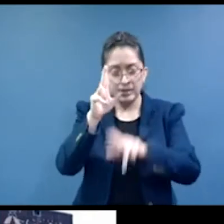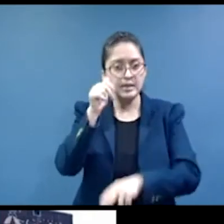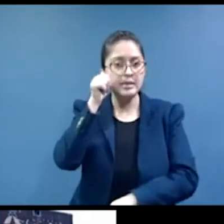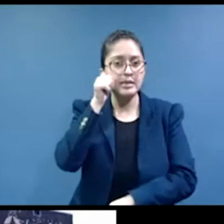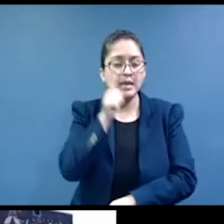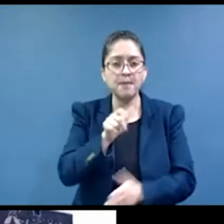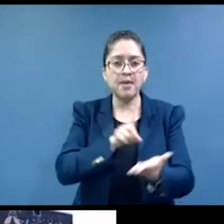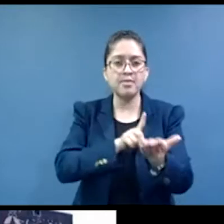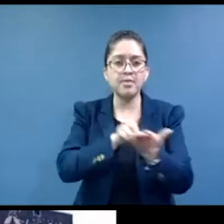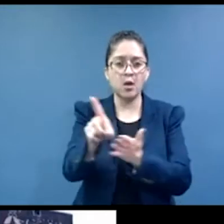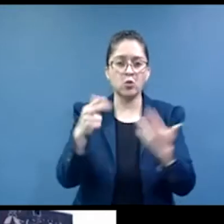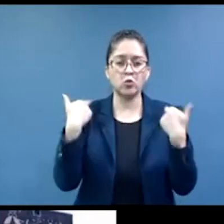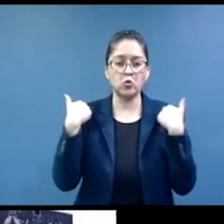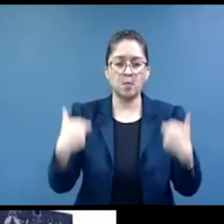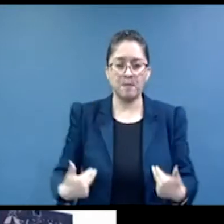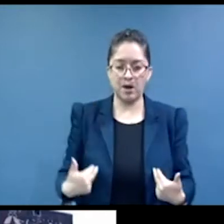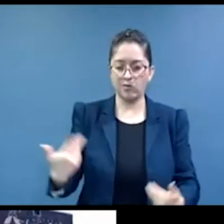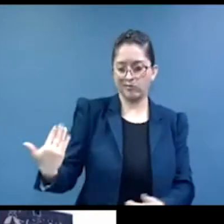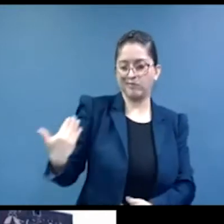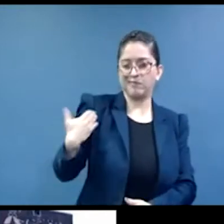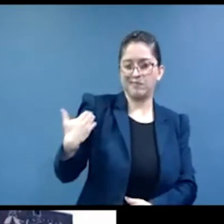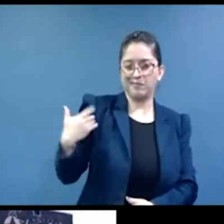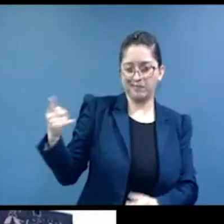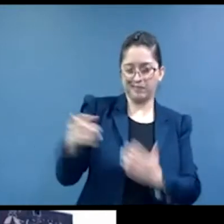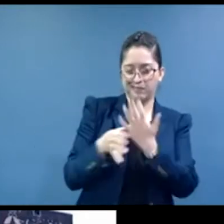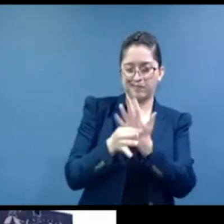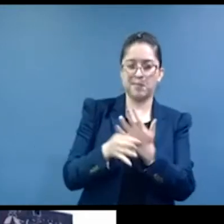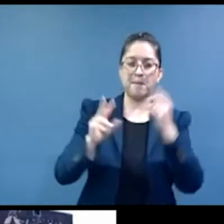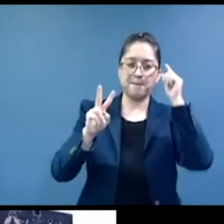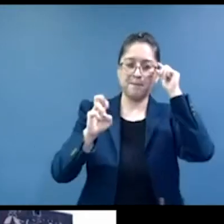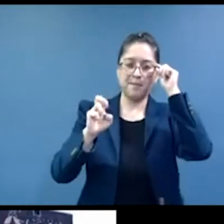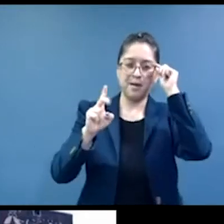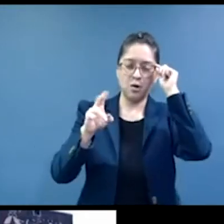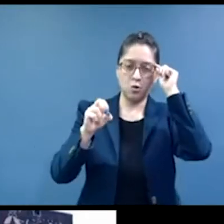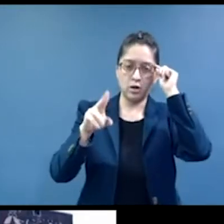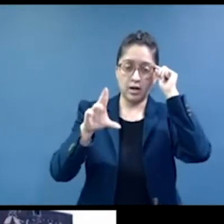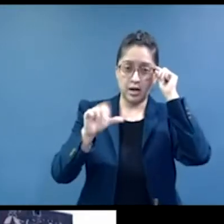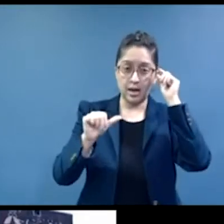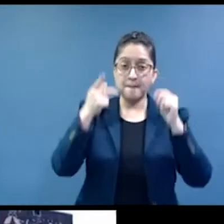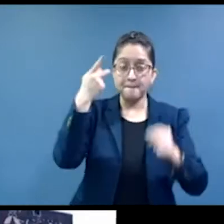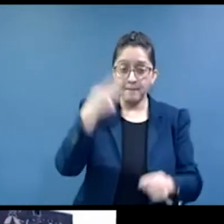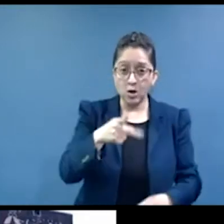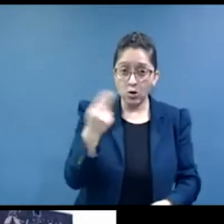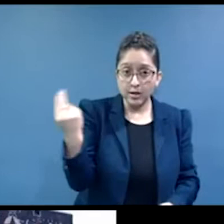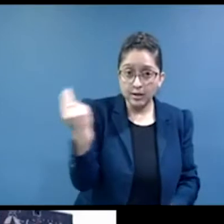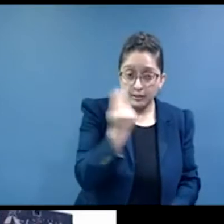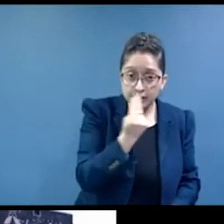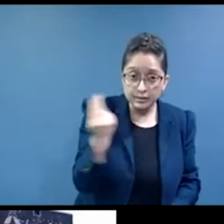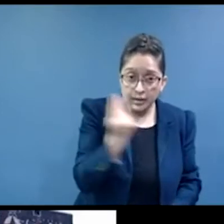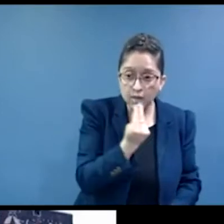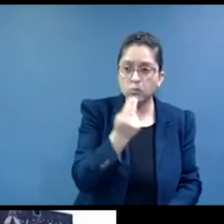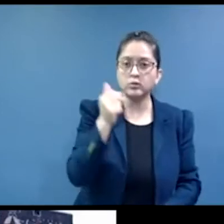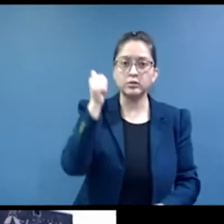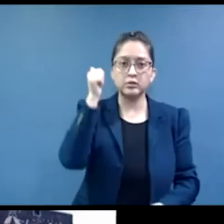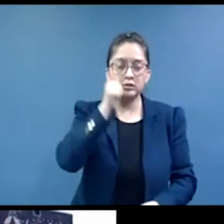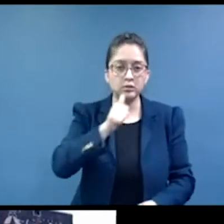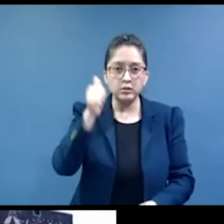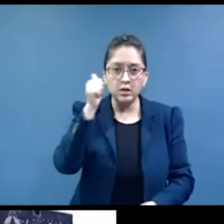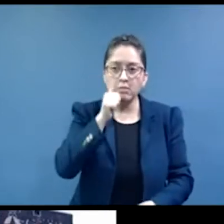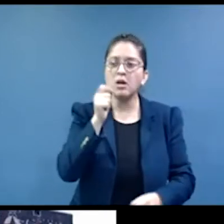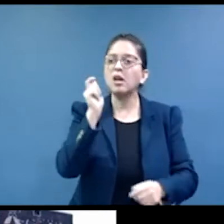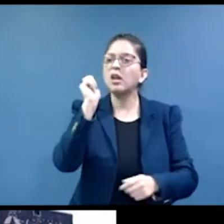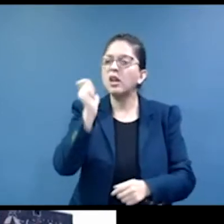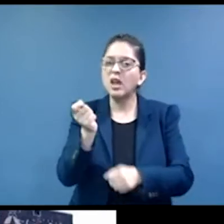decía Verónica, pero también que sea capaz de estar a la altura de los avances que ha habido